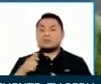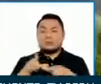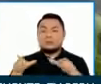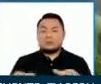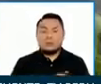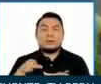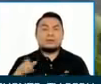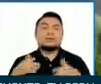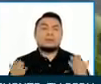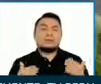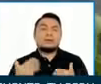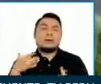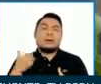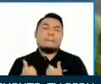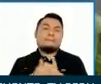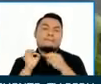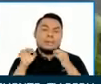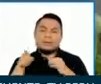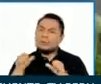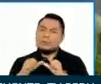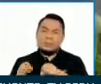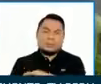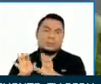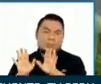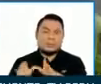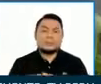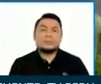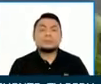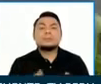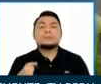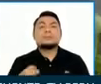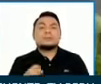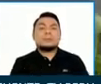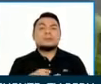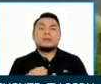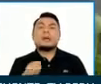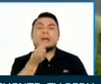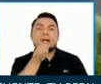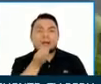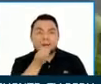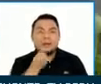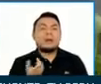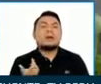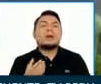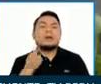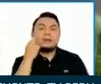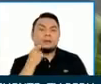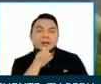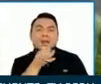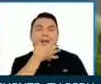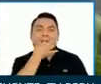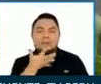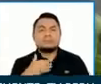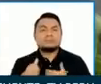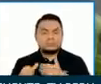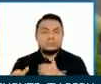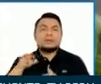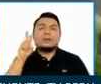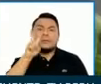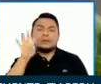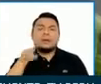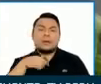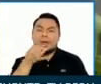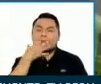nivel muy alto se mantienen. Los deliveries de farmacias y boticas son 24 horas y de restaurantes y